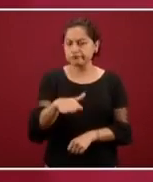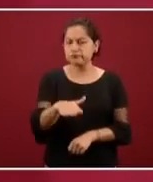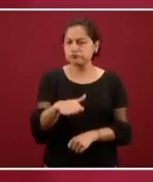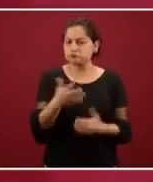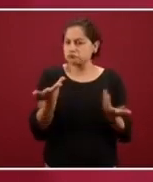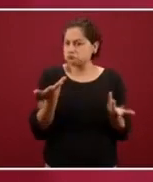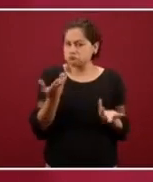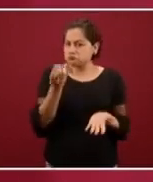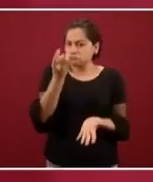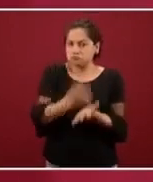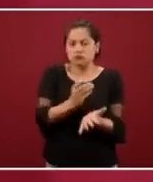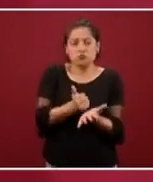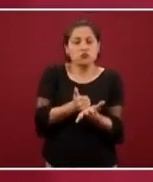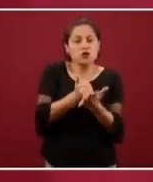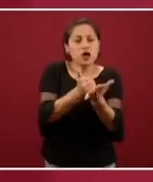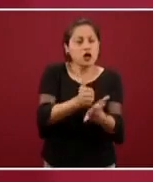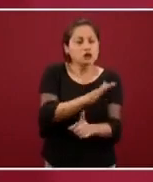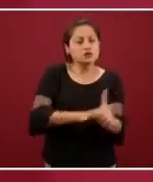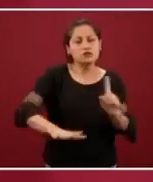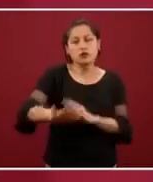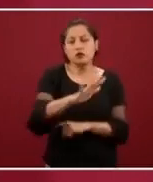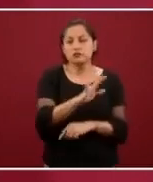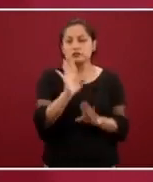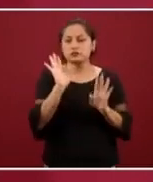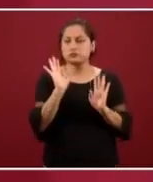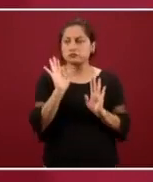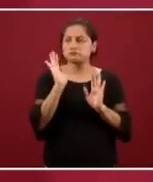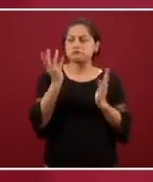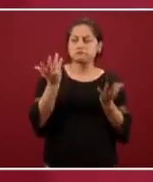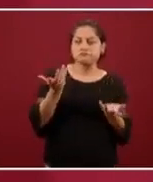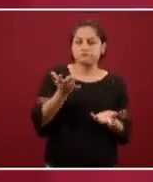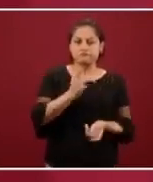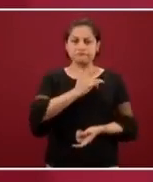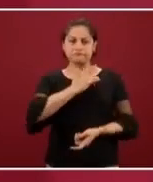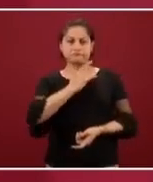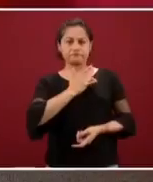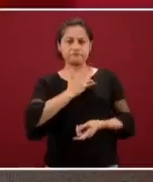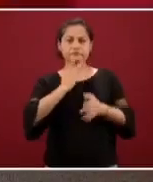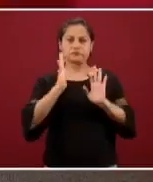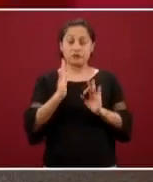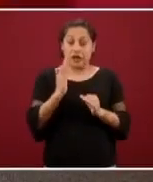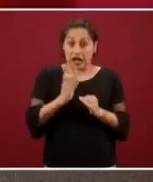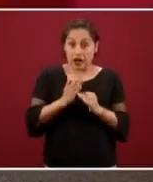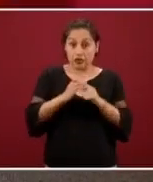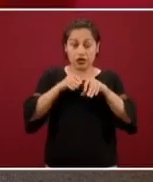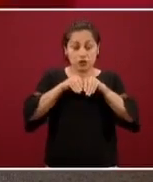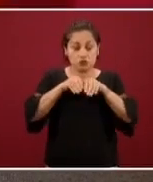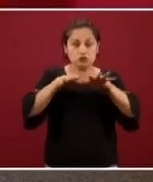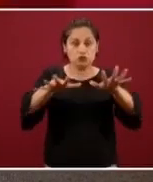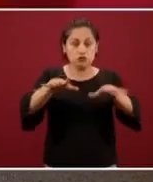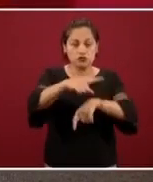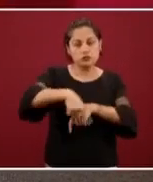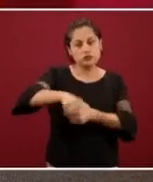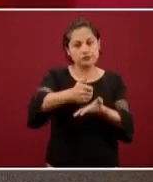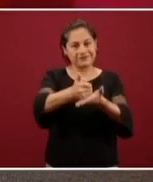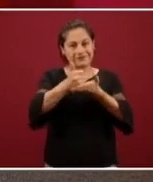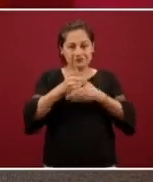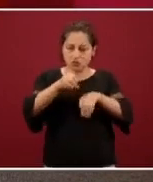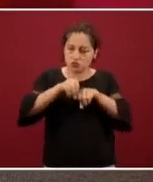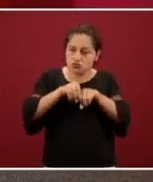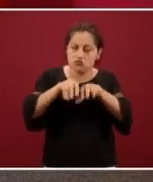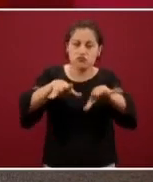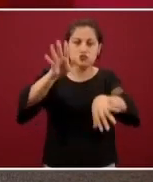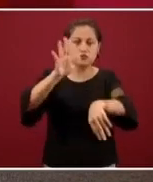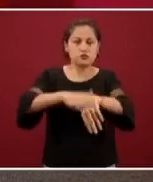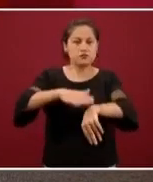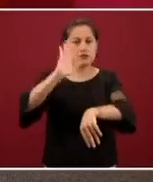Nosotros tenemos que ser replicadores del mensaje. Ustedes tienen que ser replicadores del mensaje